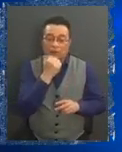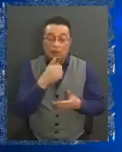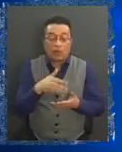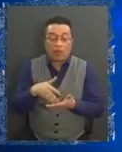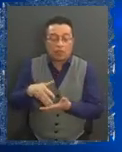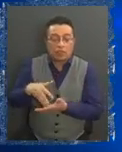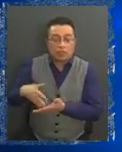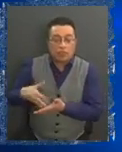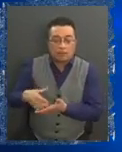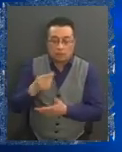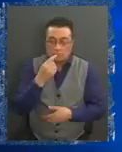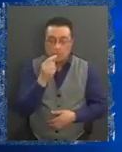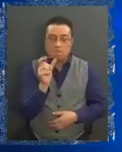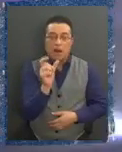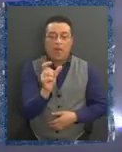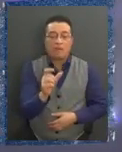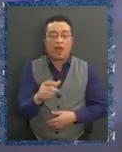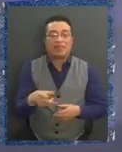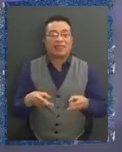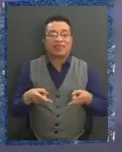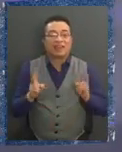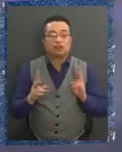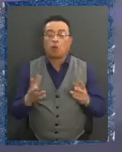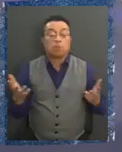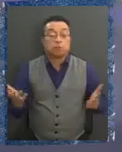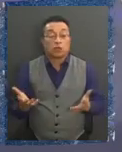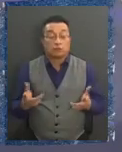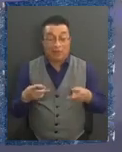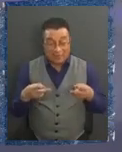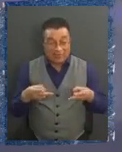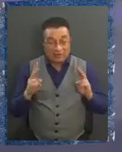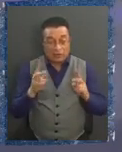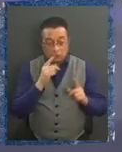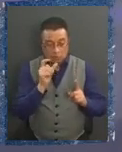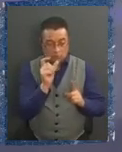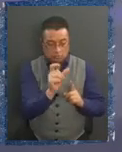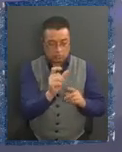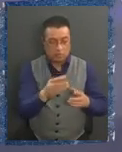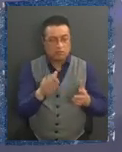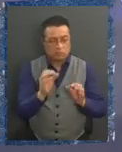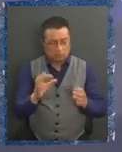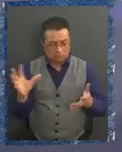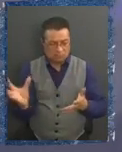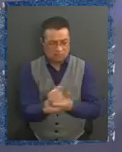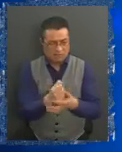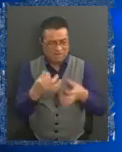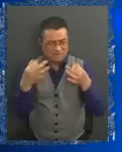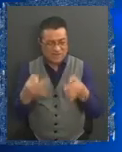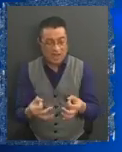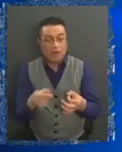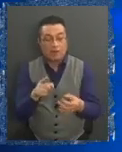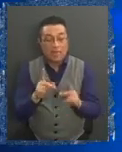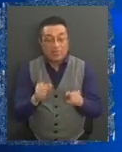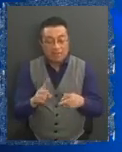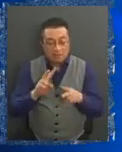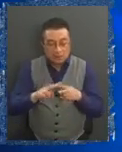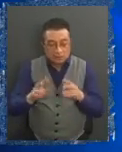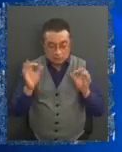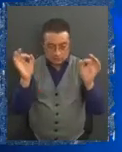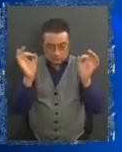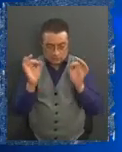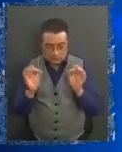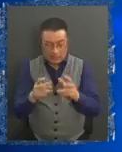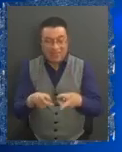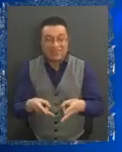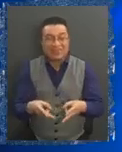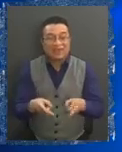el concepto de derechos. ¿Por qué? Porque los derechos son cartas de triunfo. Lo que nosotros tenemos que hacer es especificar ciertos derechos